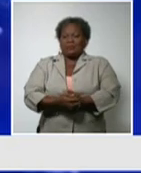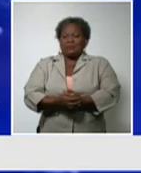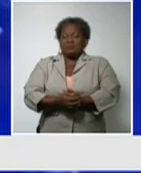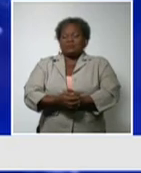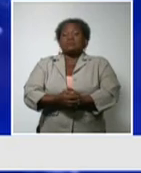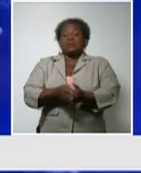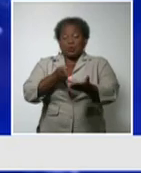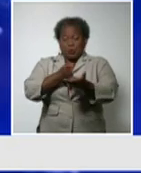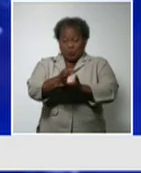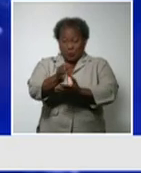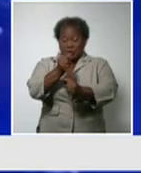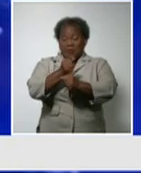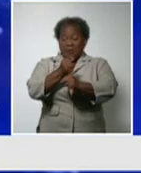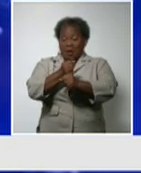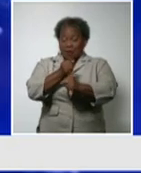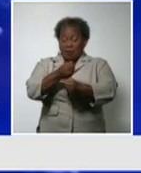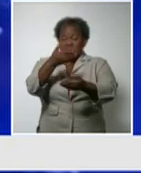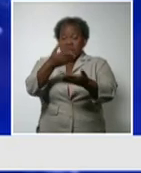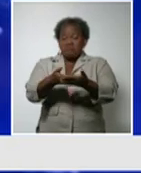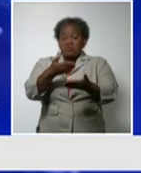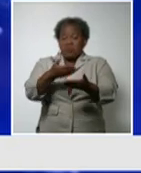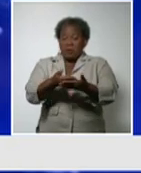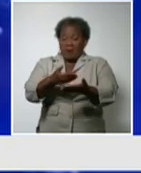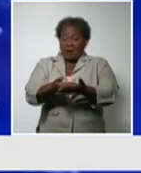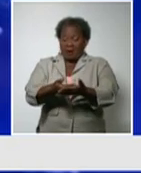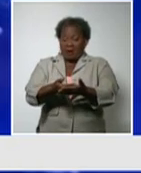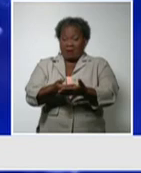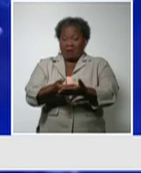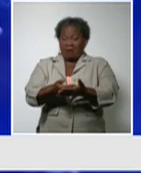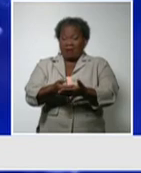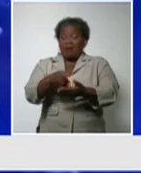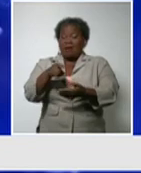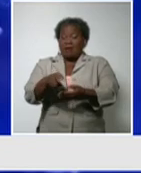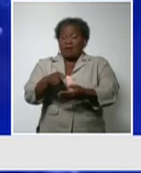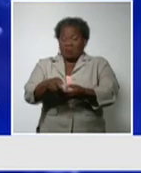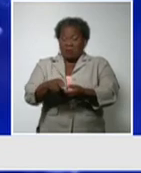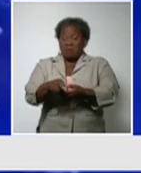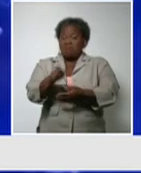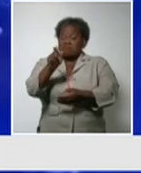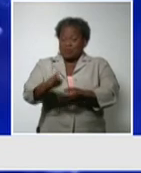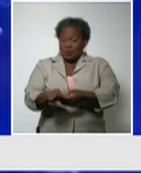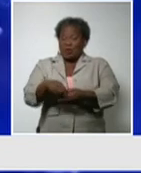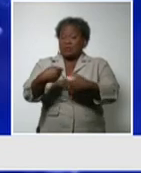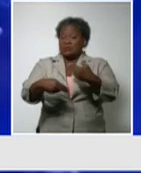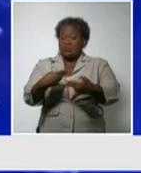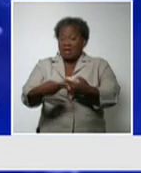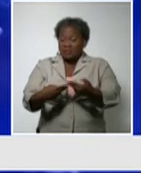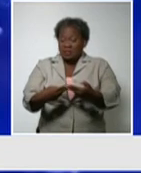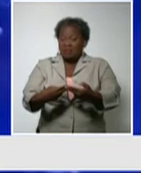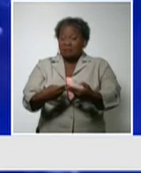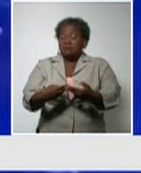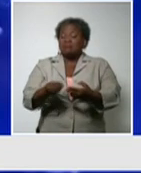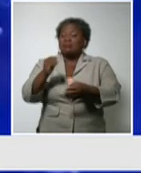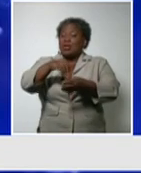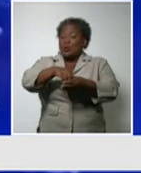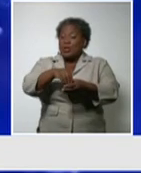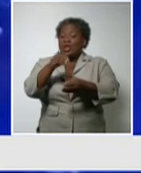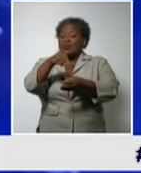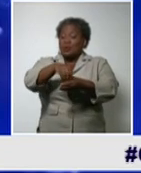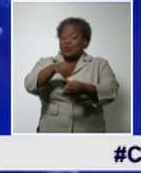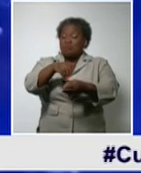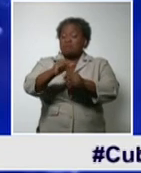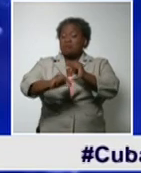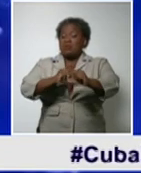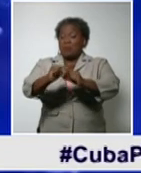los ensayos con un número creciente de personas que se van incluyendo en estos ensayos